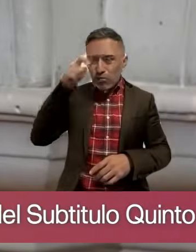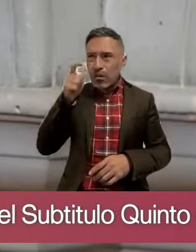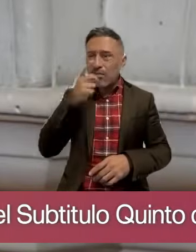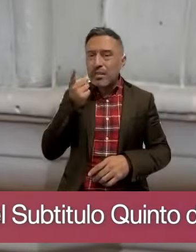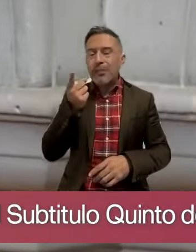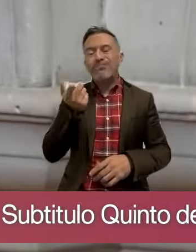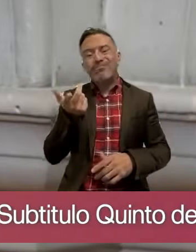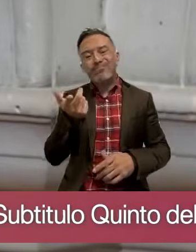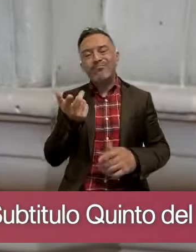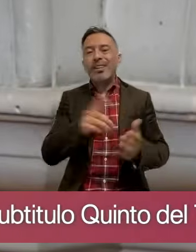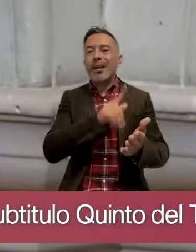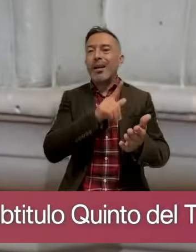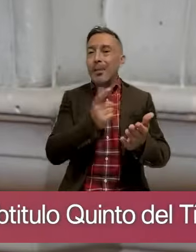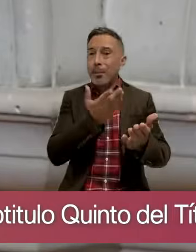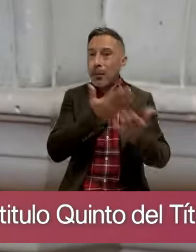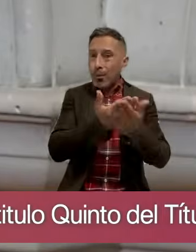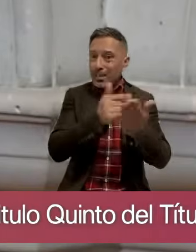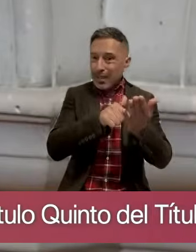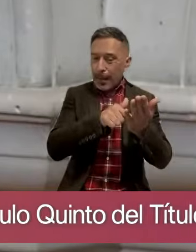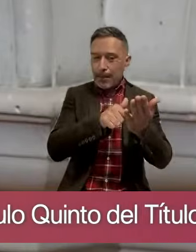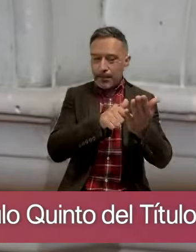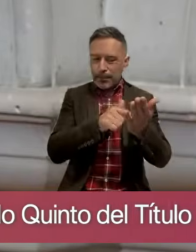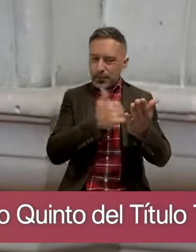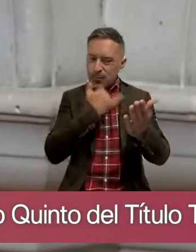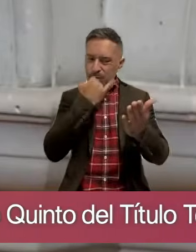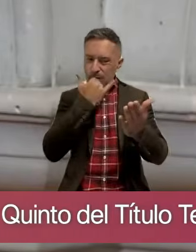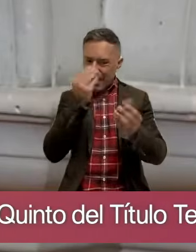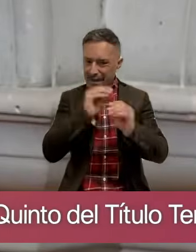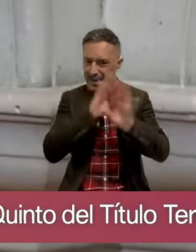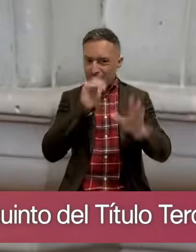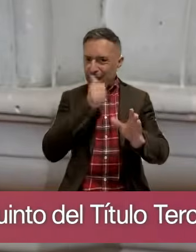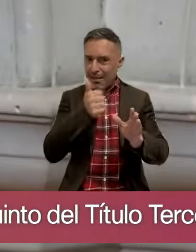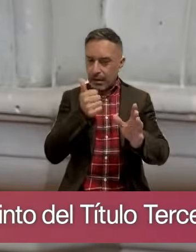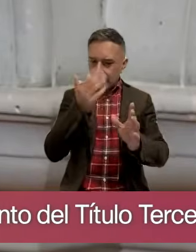los delitos con esta propuesta ambigua se dará paso a no